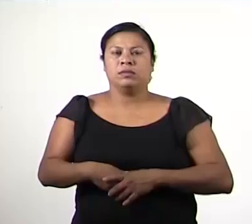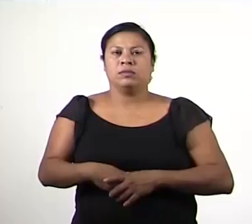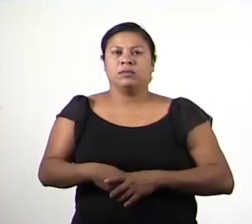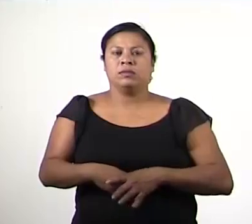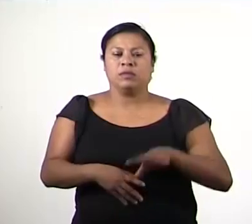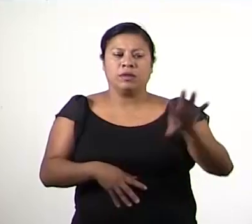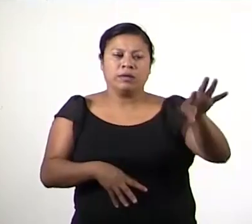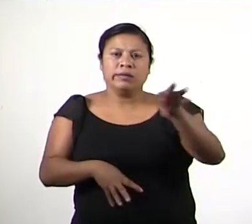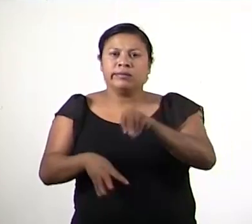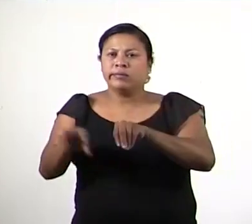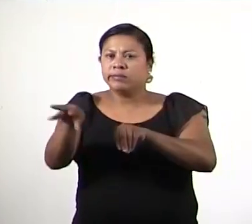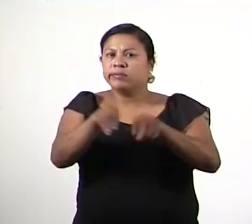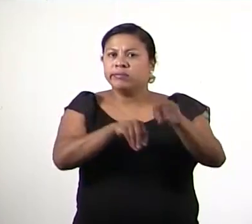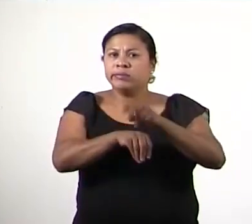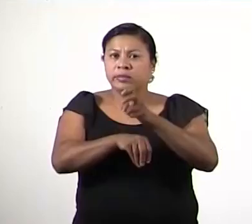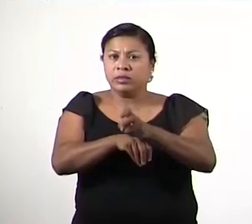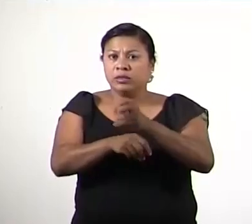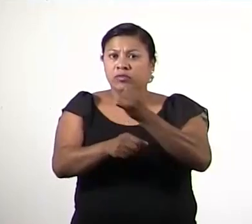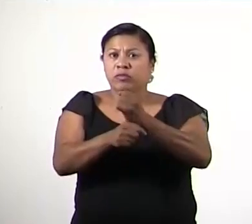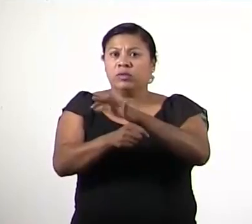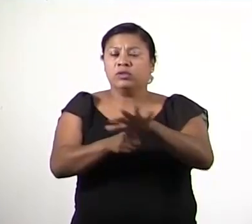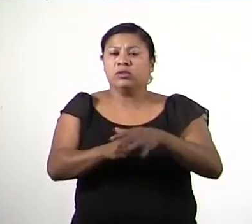La organización de la información.